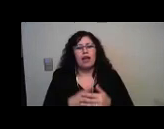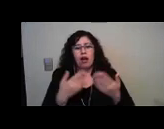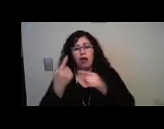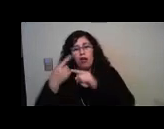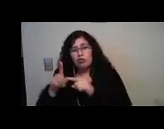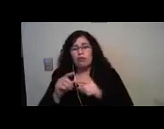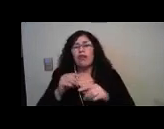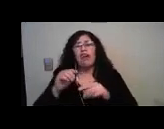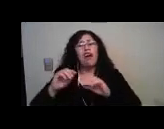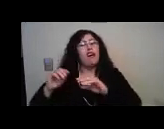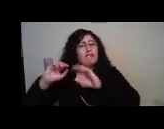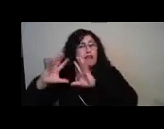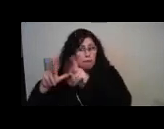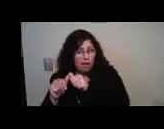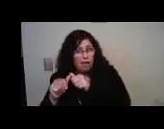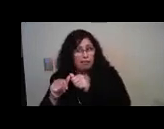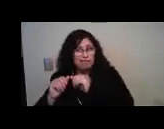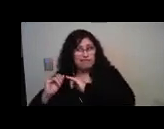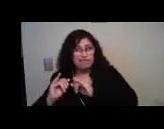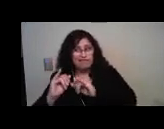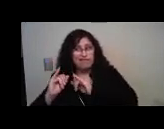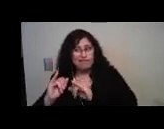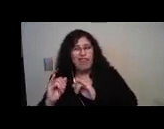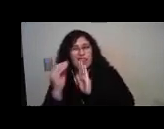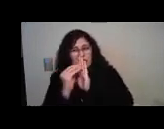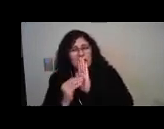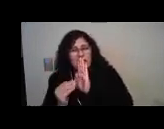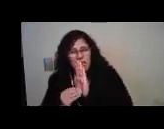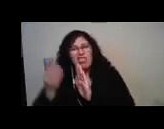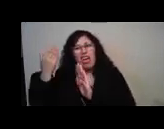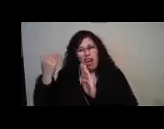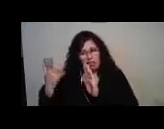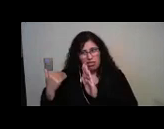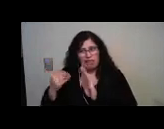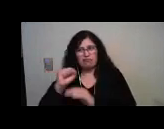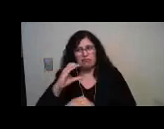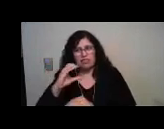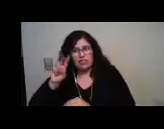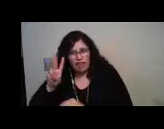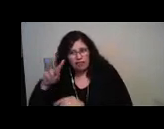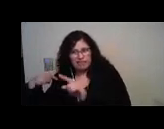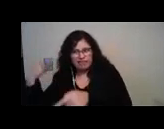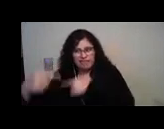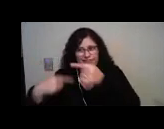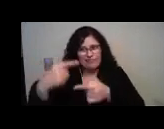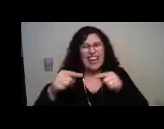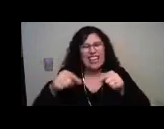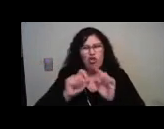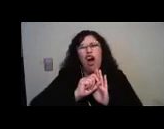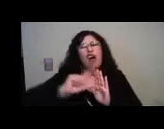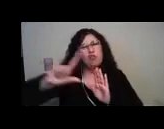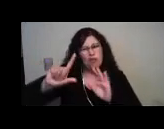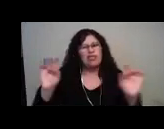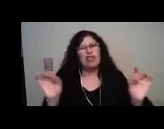cuando hay antecedentes personales o familiares de accidentes cerebrovasculares previos, ya, porque eso aumenta la probabilidad de